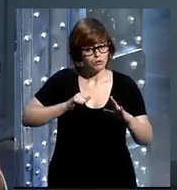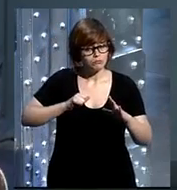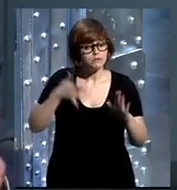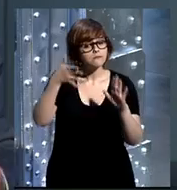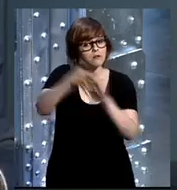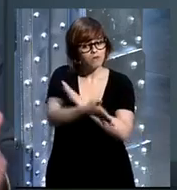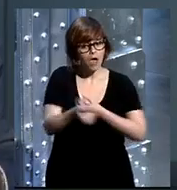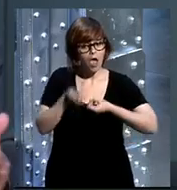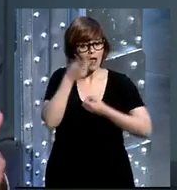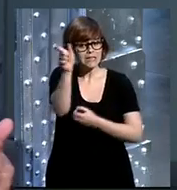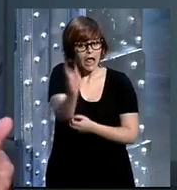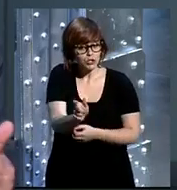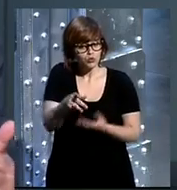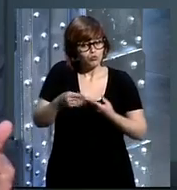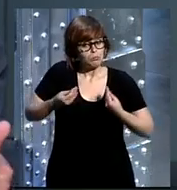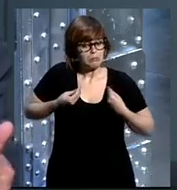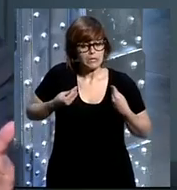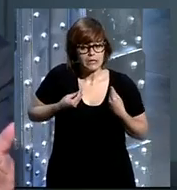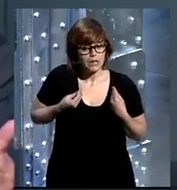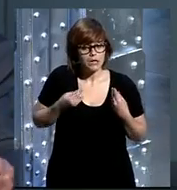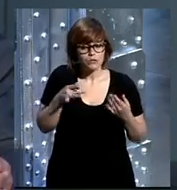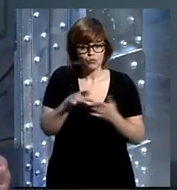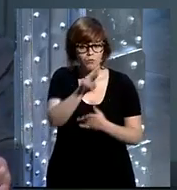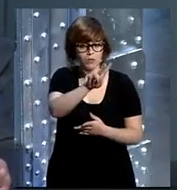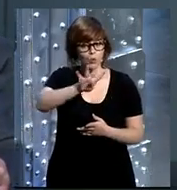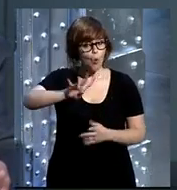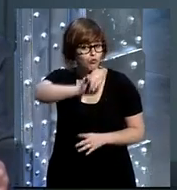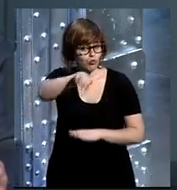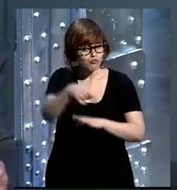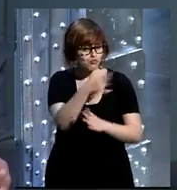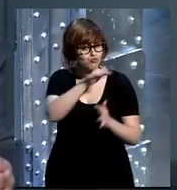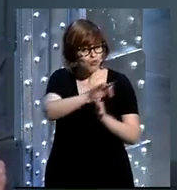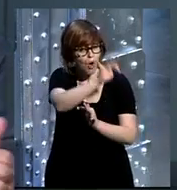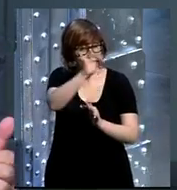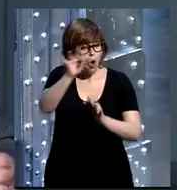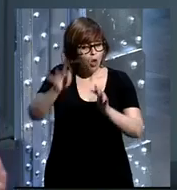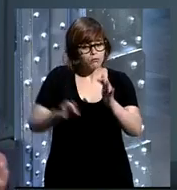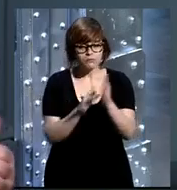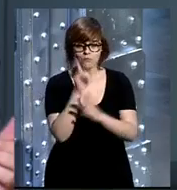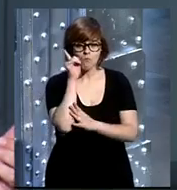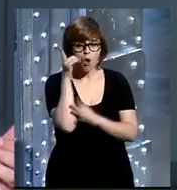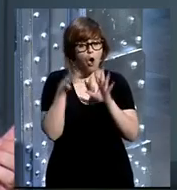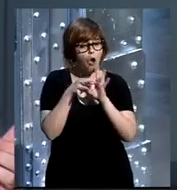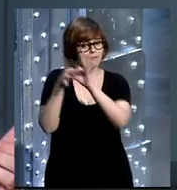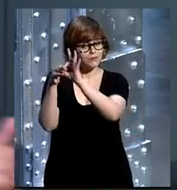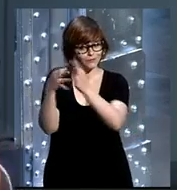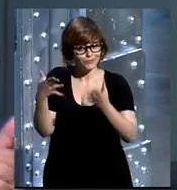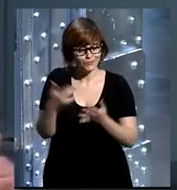datos, nuestra vida, 24 horas está con el móvil. ¿Qué pasa con aquellas